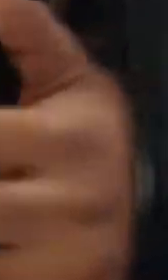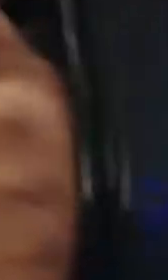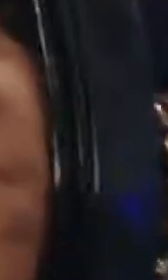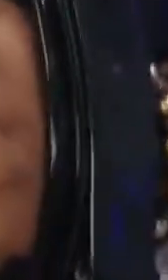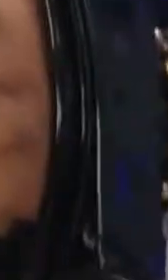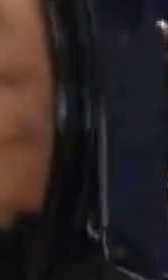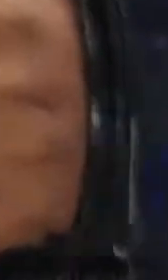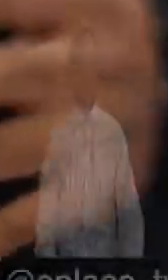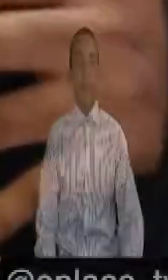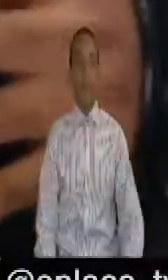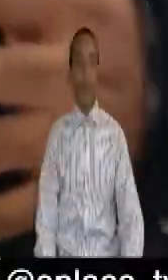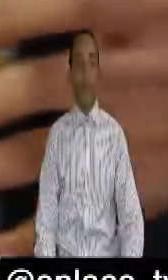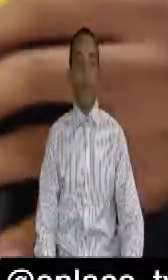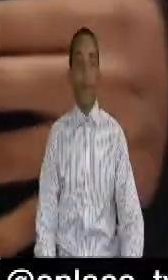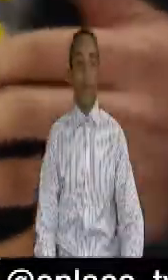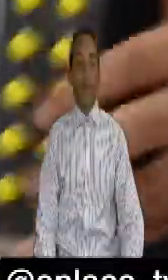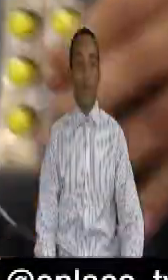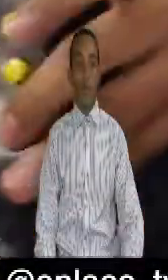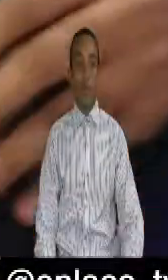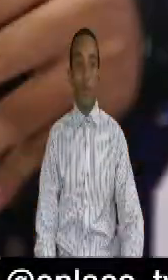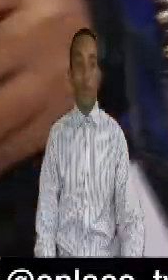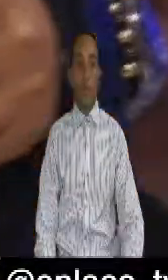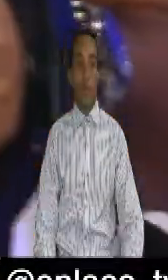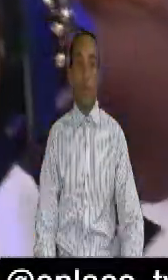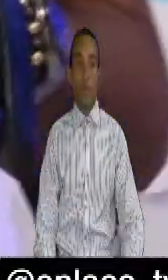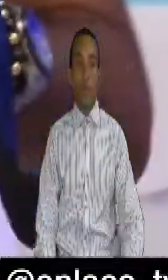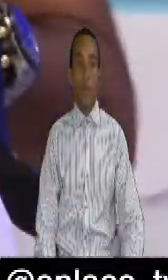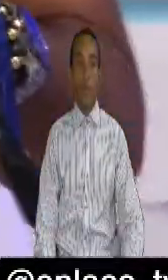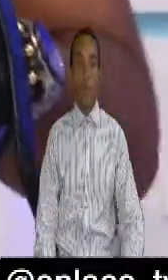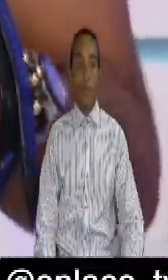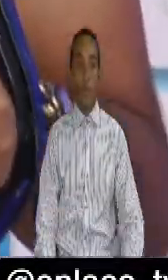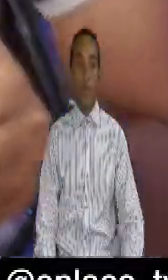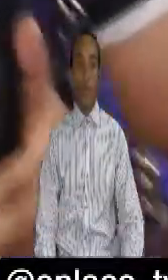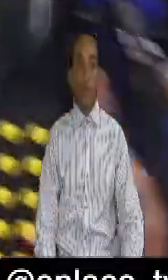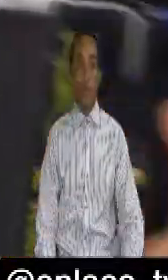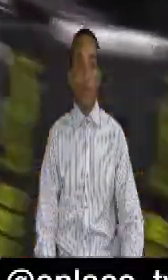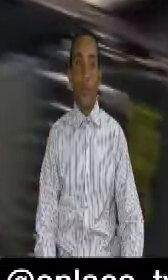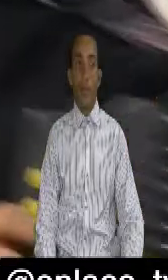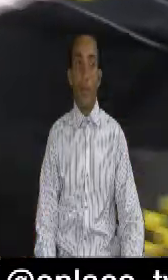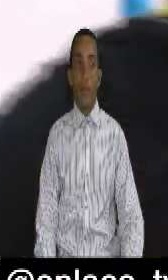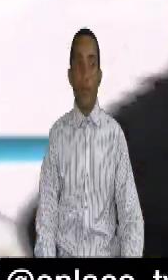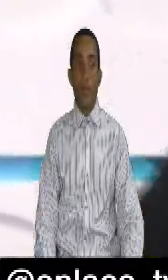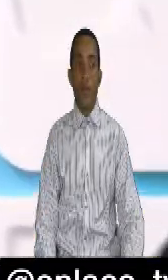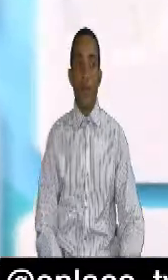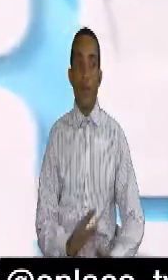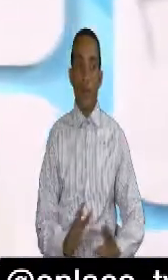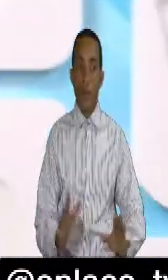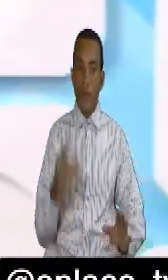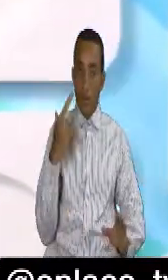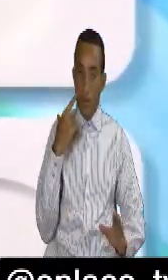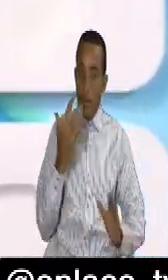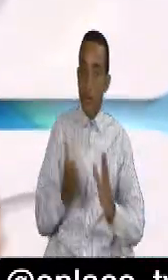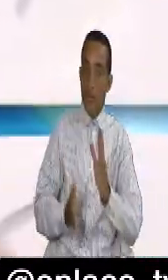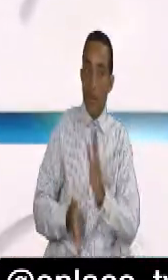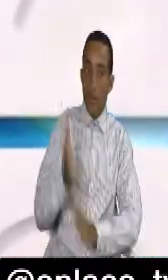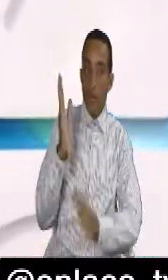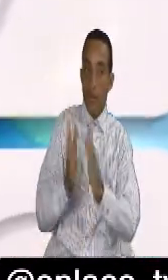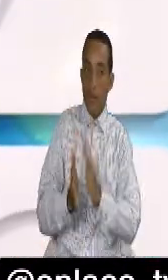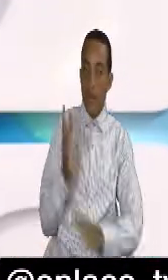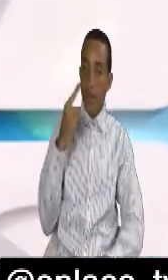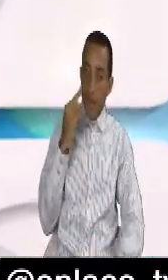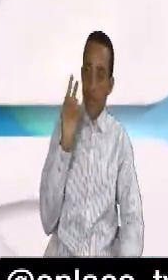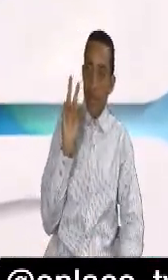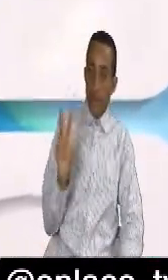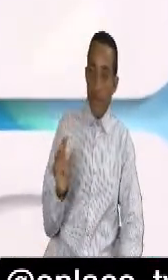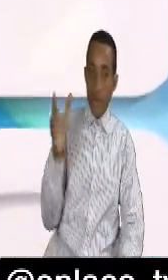Allá va, ahora le dicen la activa, para la que sea y que ya va, ve la beta soya, no tiene